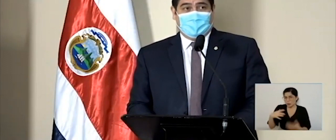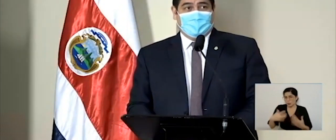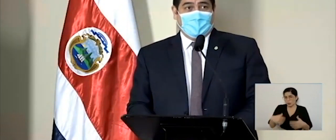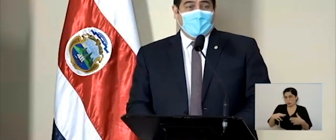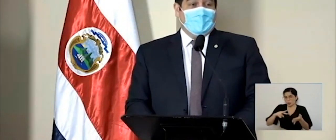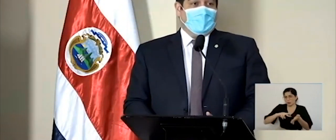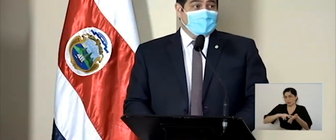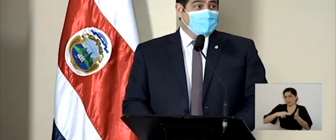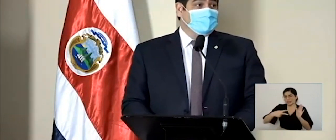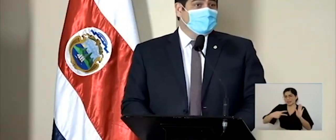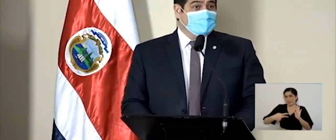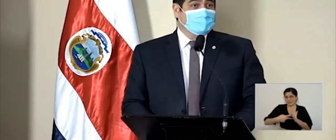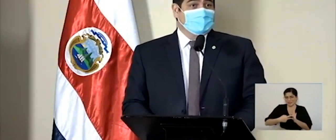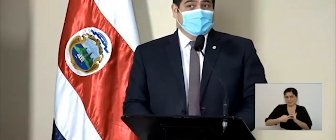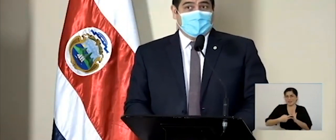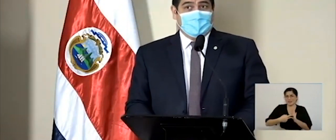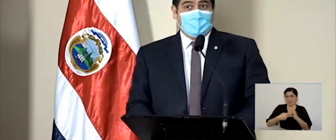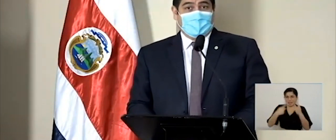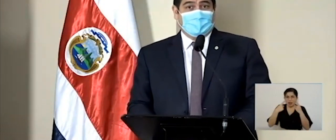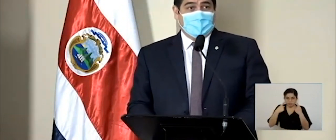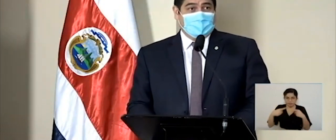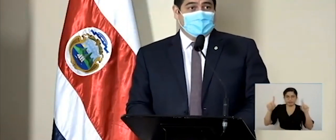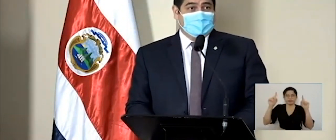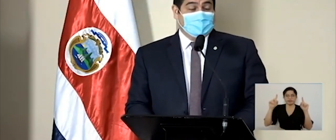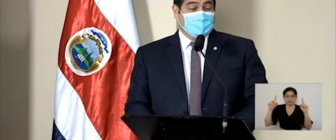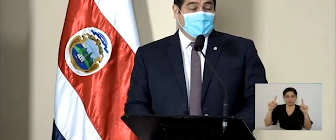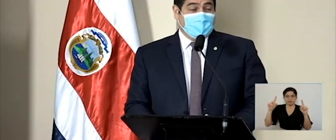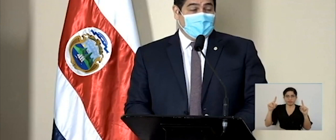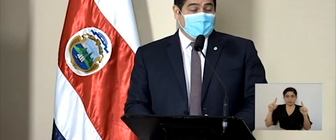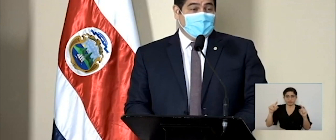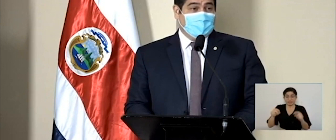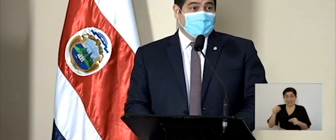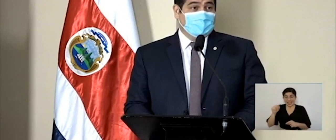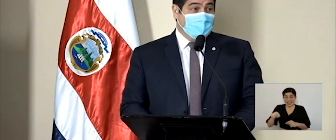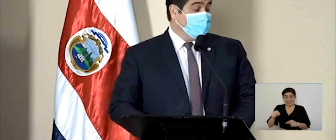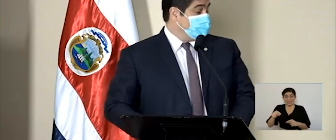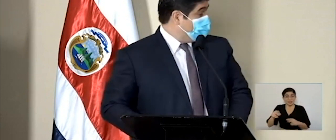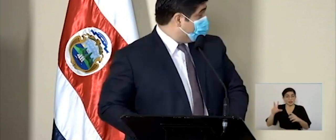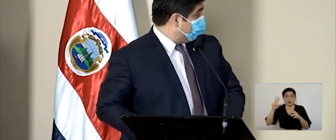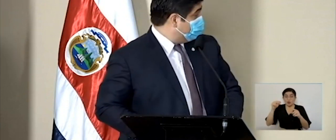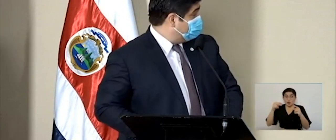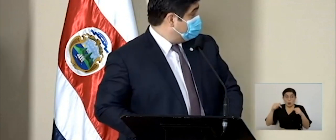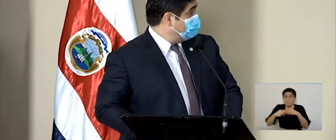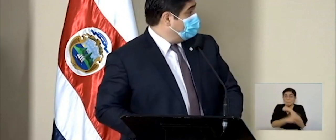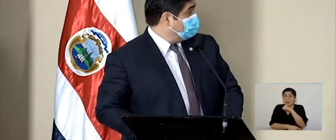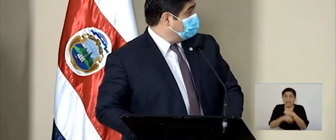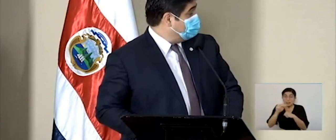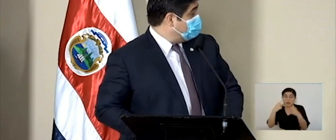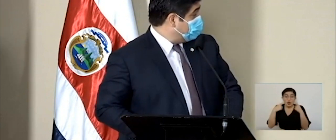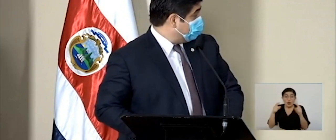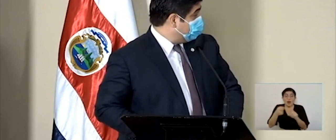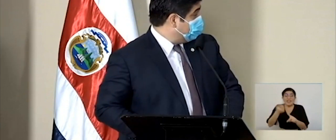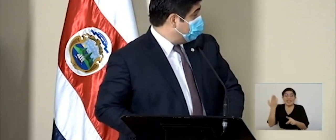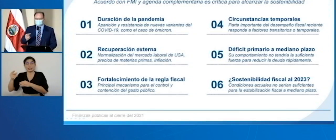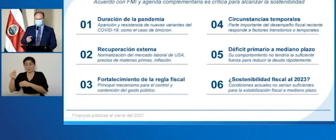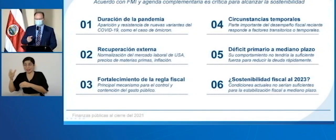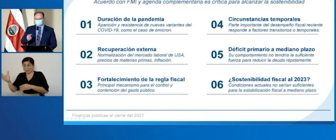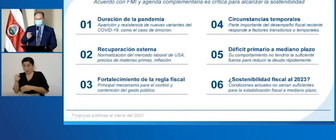hemos llegado a esa meta. Esto no se conseguía en el país desde el año